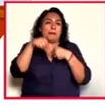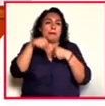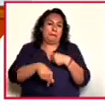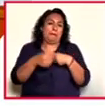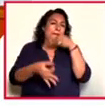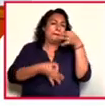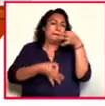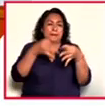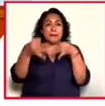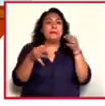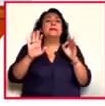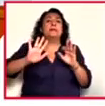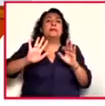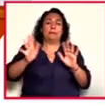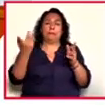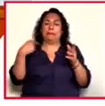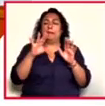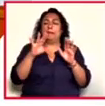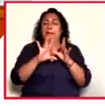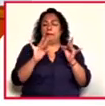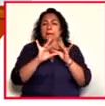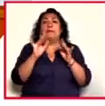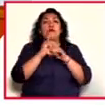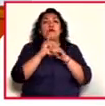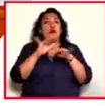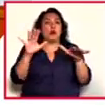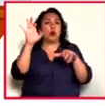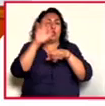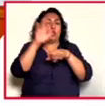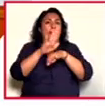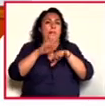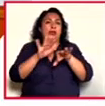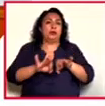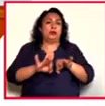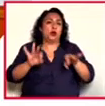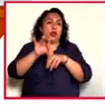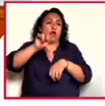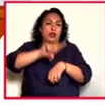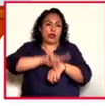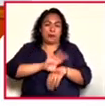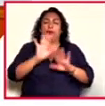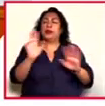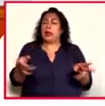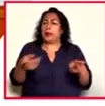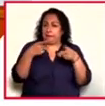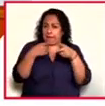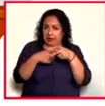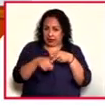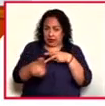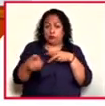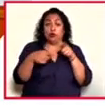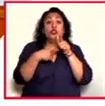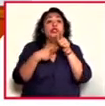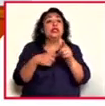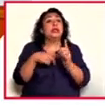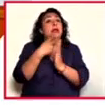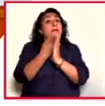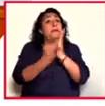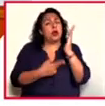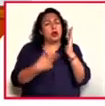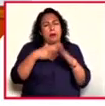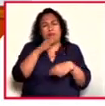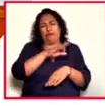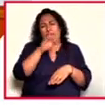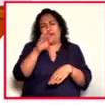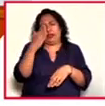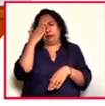dijiste, tenemos la información cultural más relevante en este día. Y vamos a comenzar porque continúa el programa de conmemoraciones emblemáticas